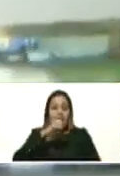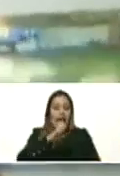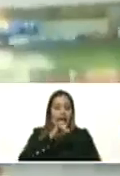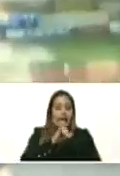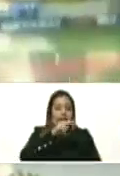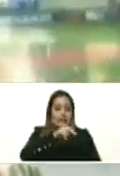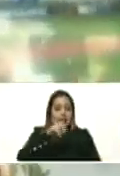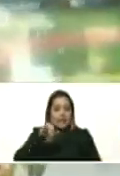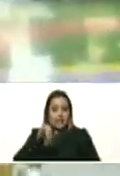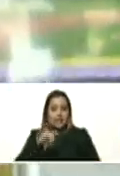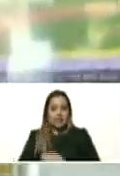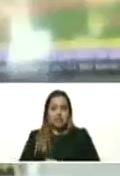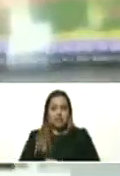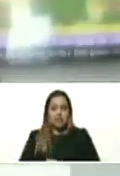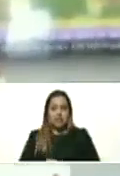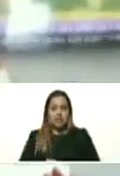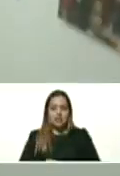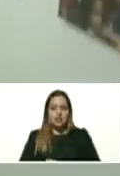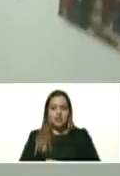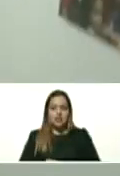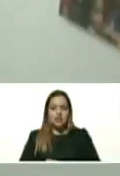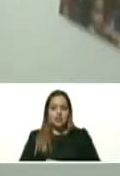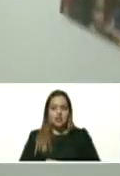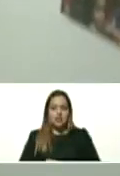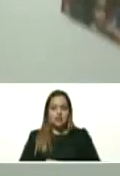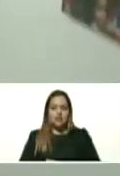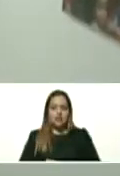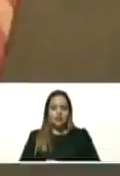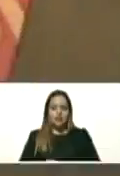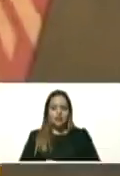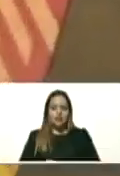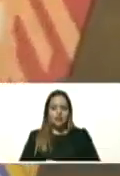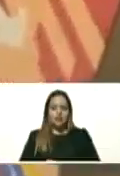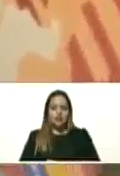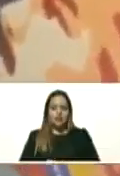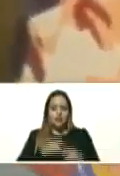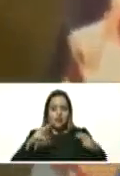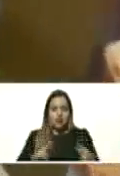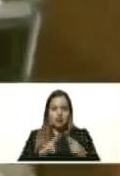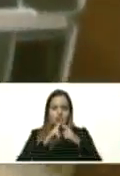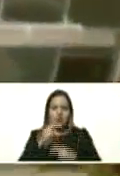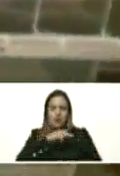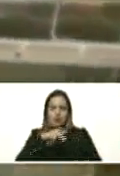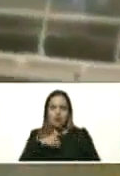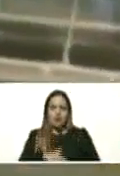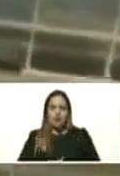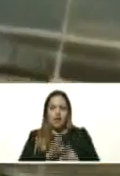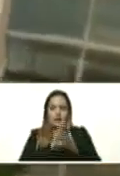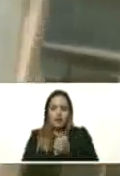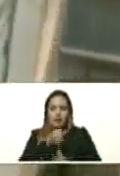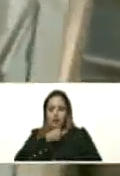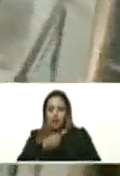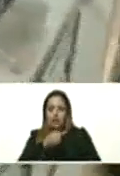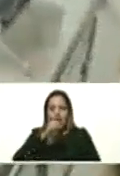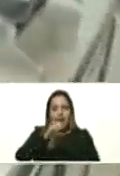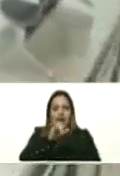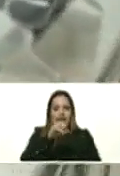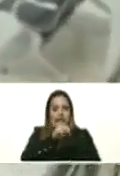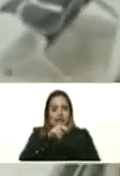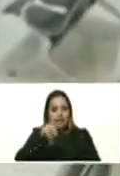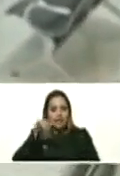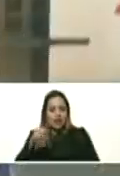encuentra, ok, también se encuentra nuestra compañera Enny Ángel en el lugar,